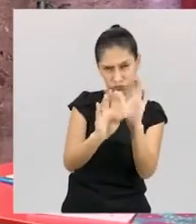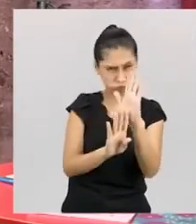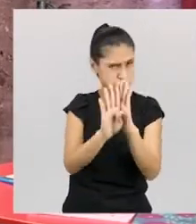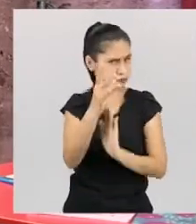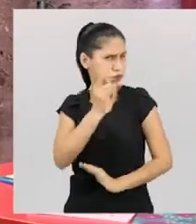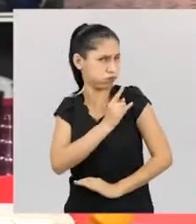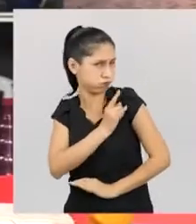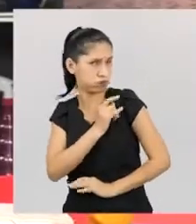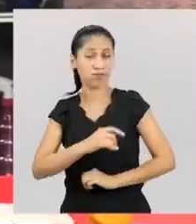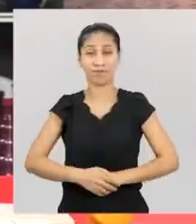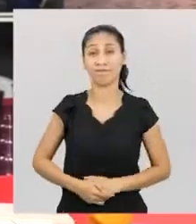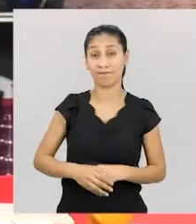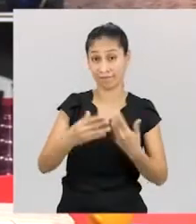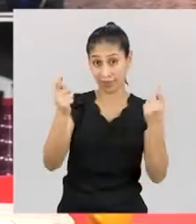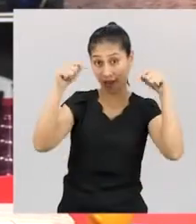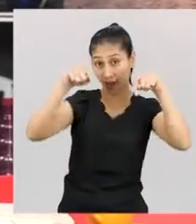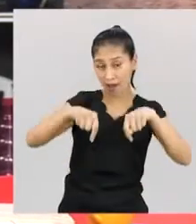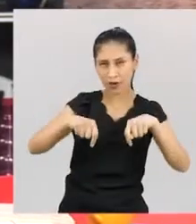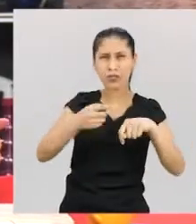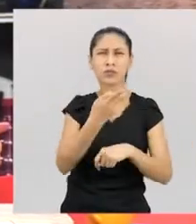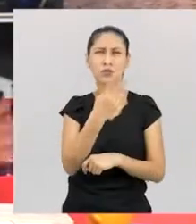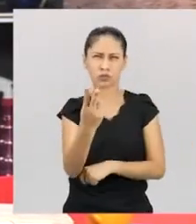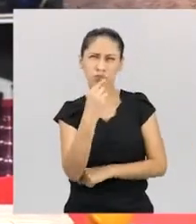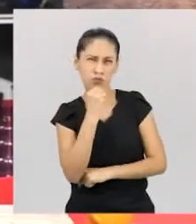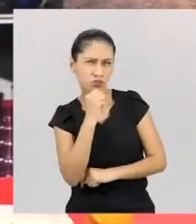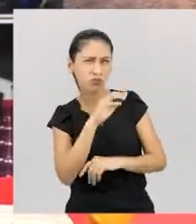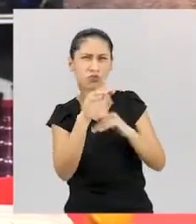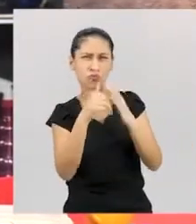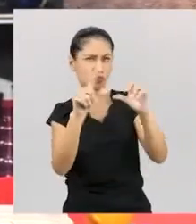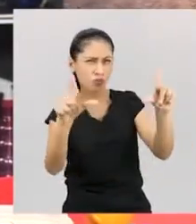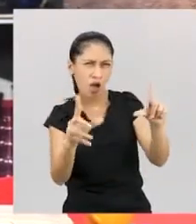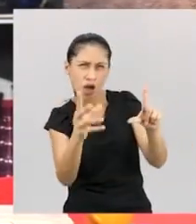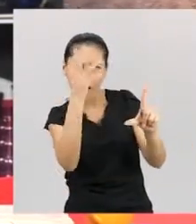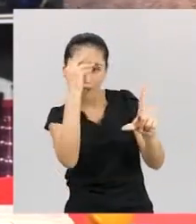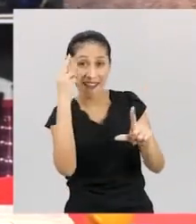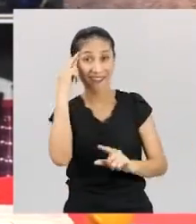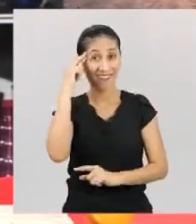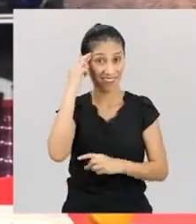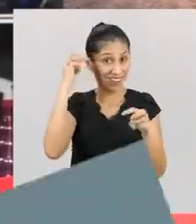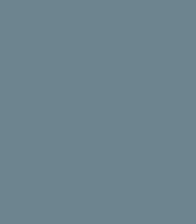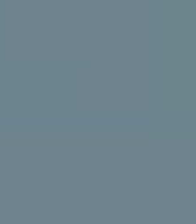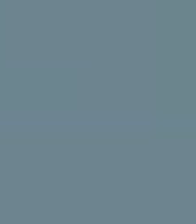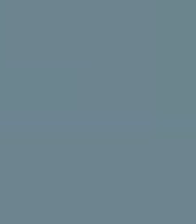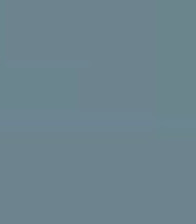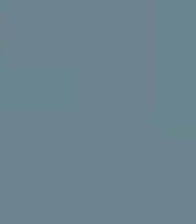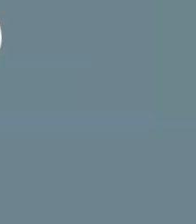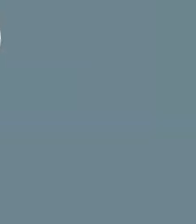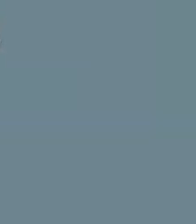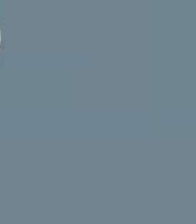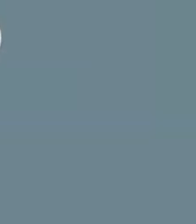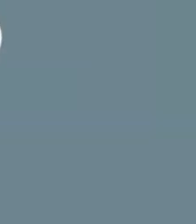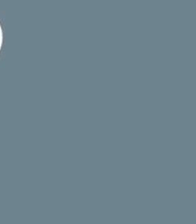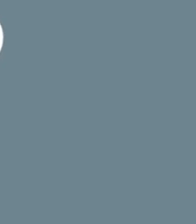estudios superiores. En este programa, reforzaremos tus conocimientos en razonamiento matemático.